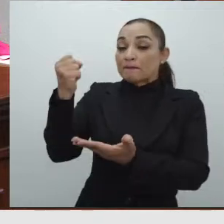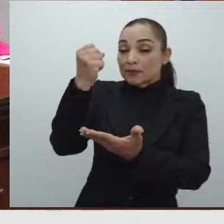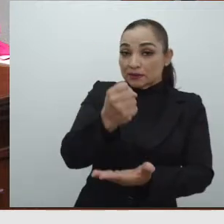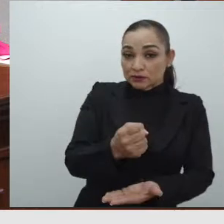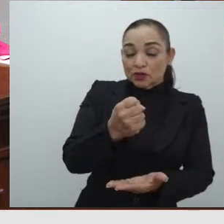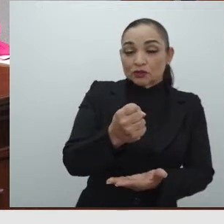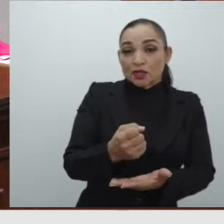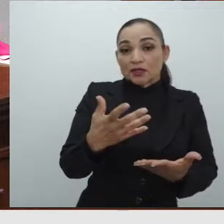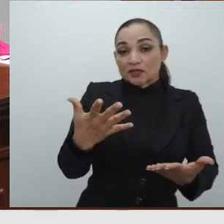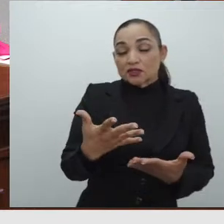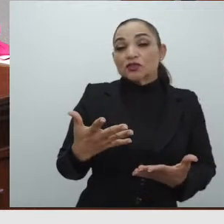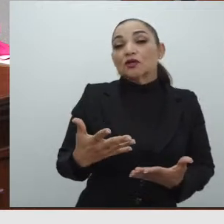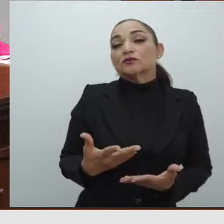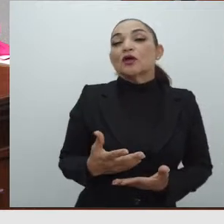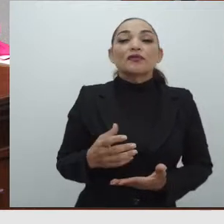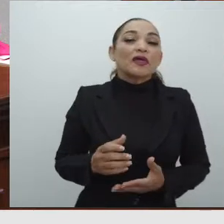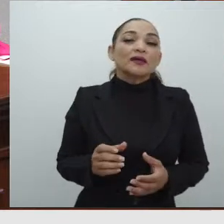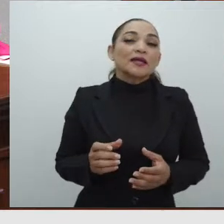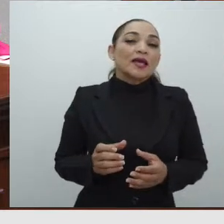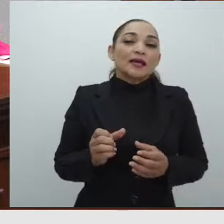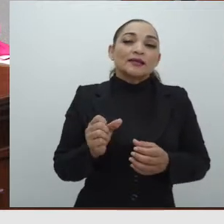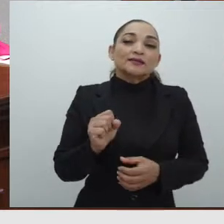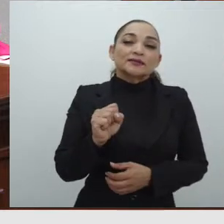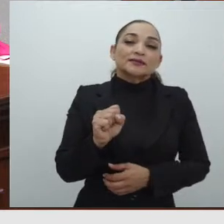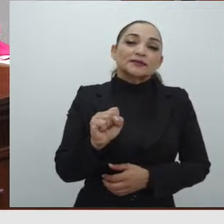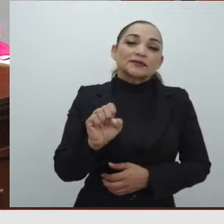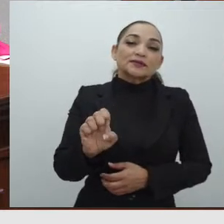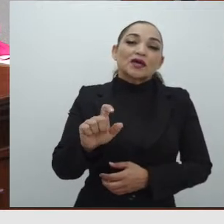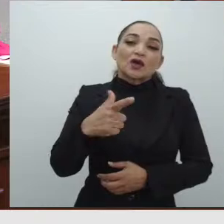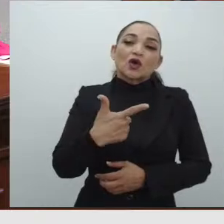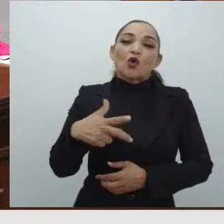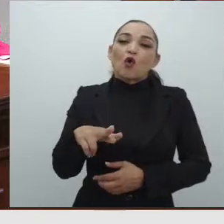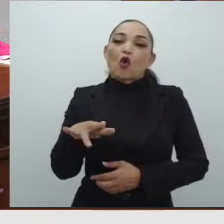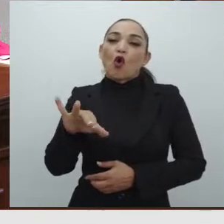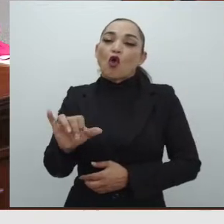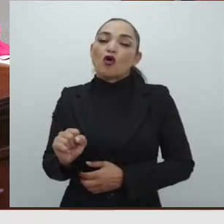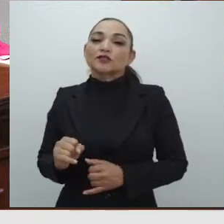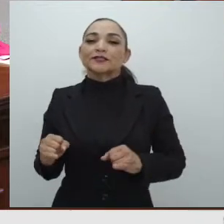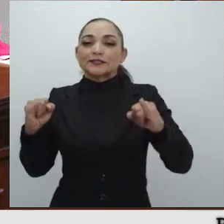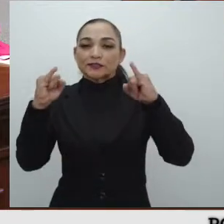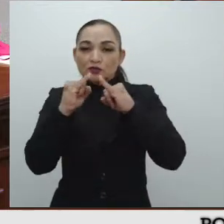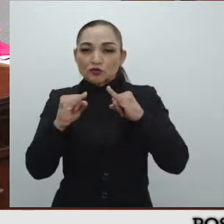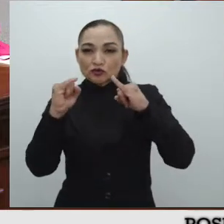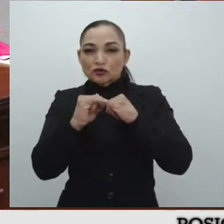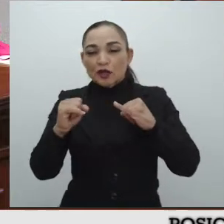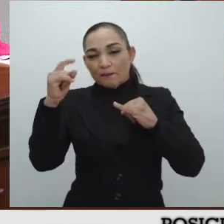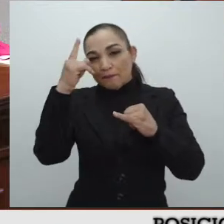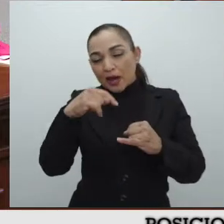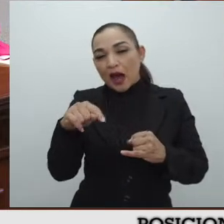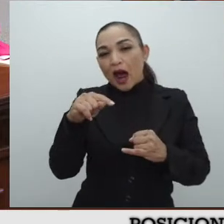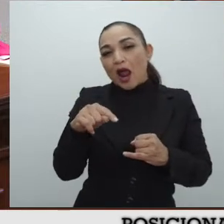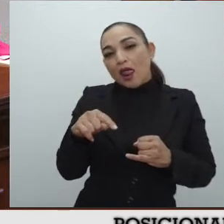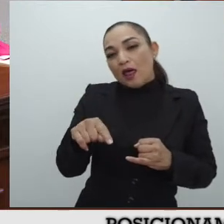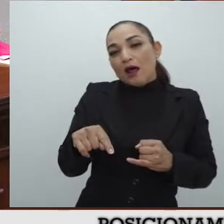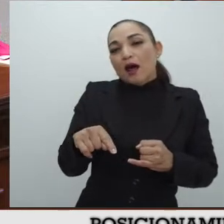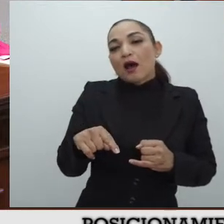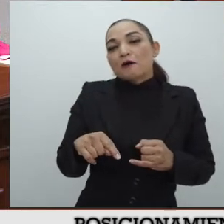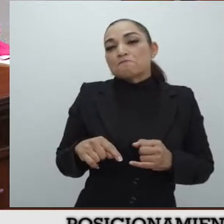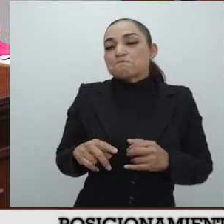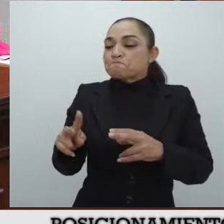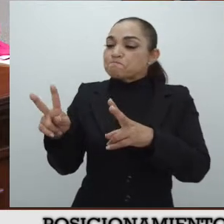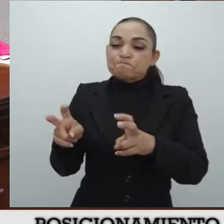en seguros institucionales, justamente previendo que la vandalización de los